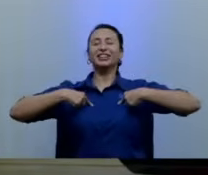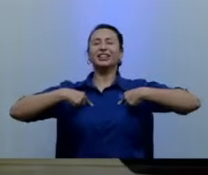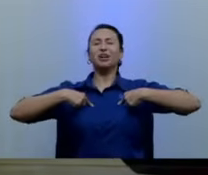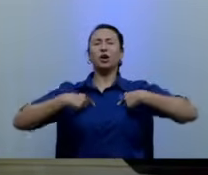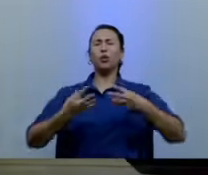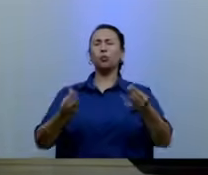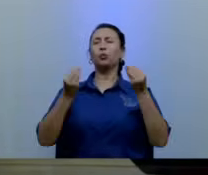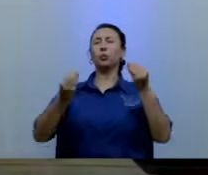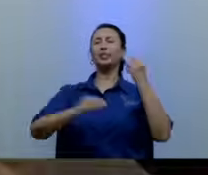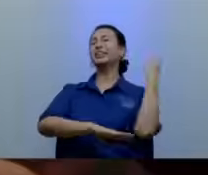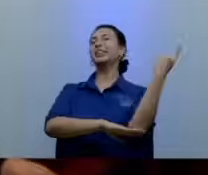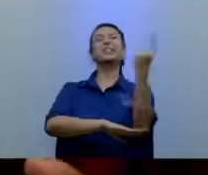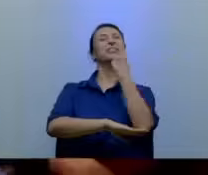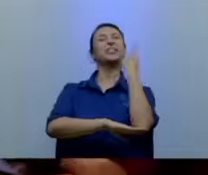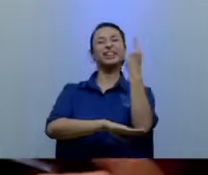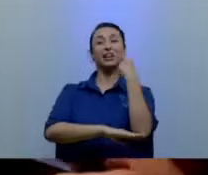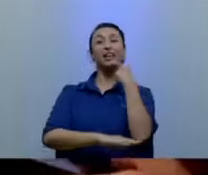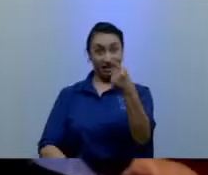valioso.